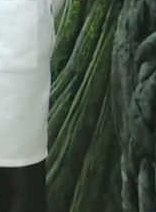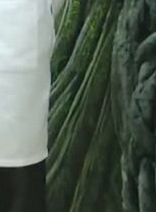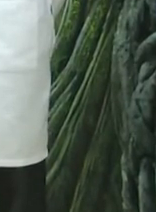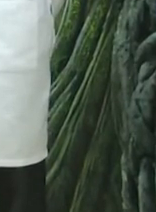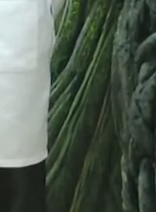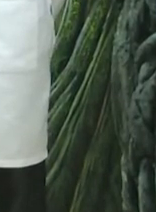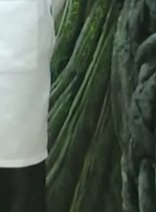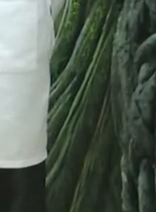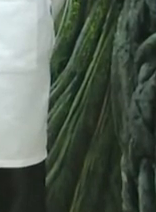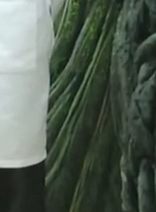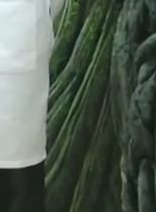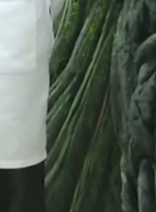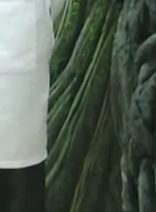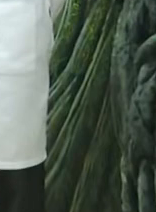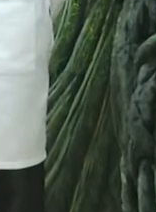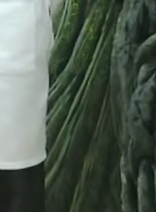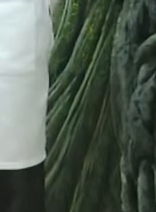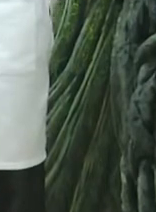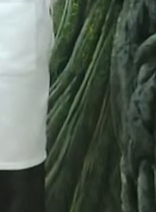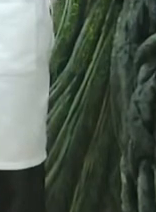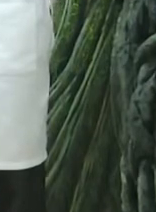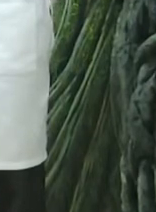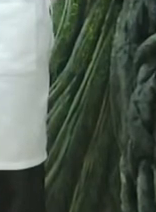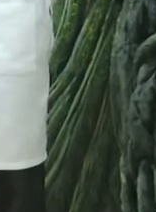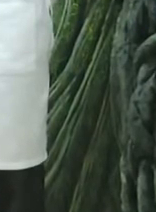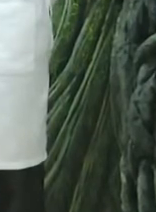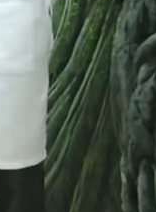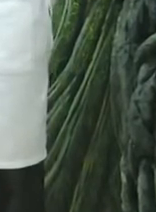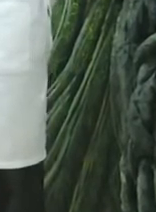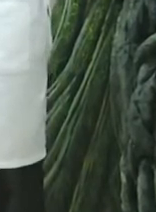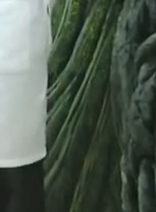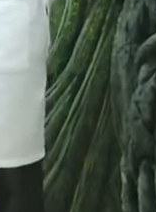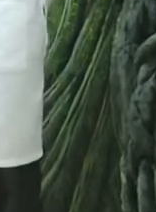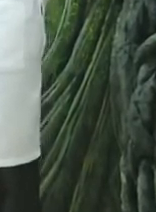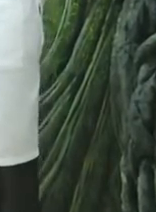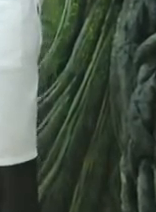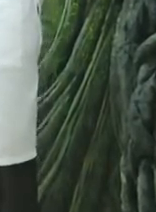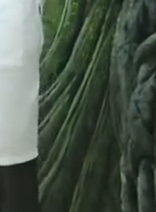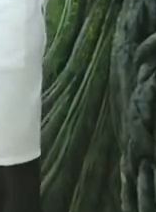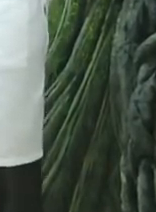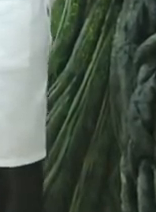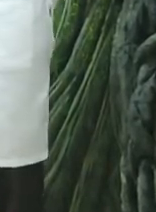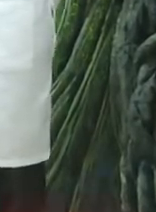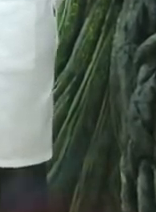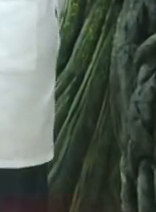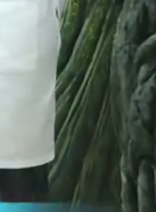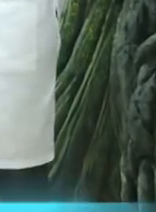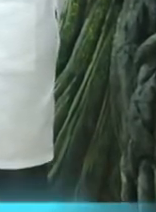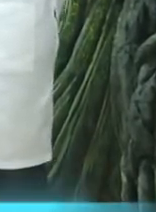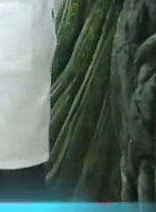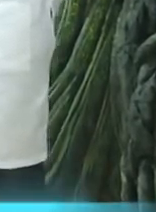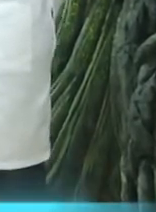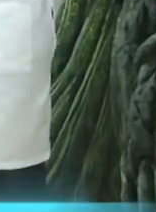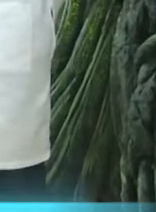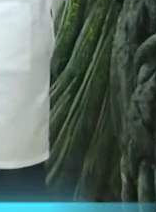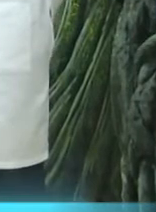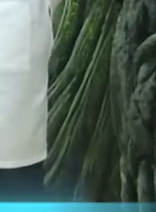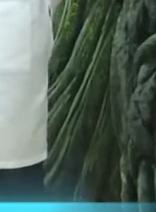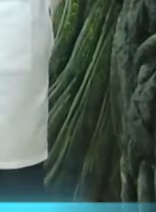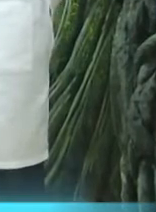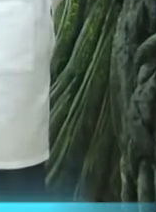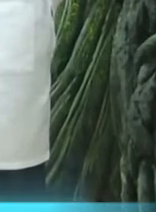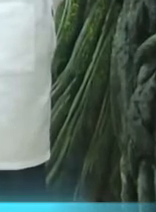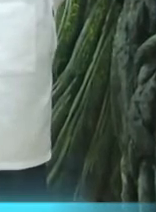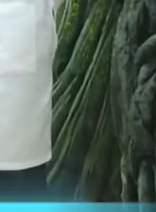pero ya viene luego las otras recomendaciones en una de las primeras recomendaciones que hacemos en nuestras consultas